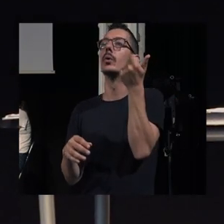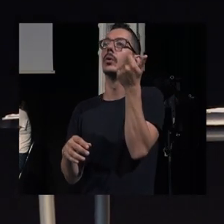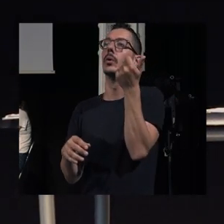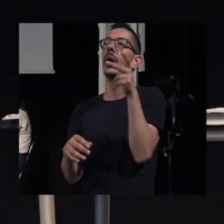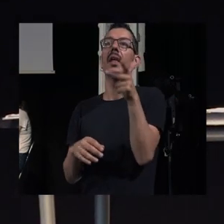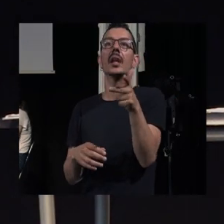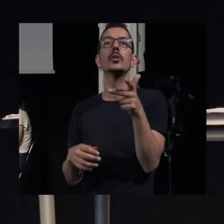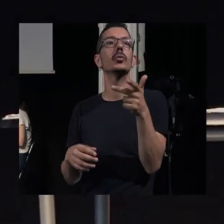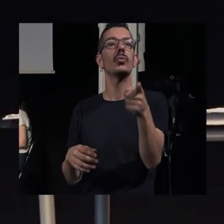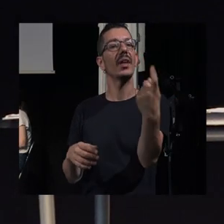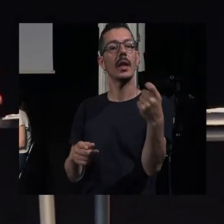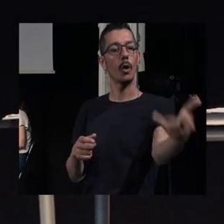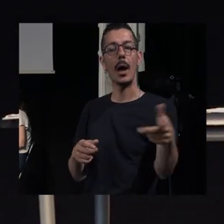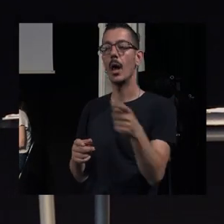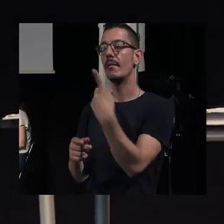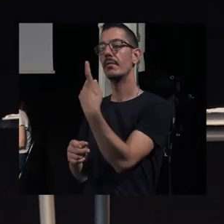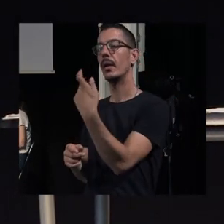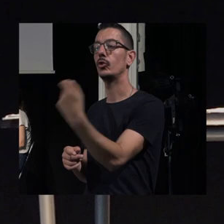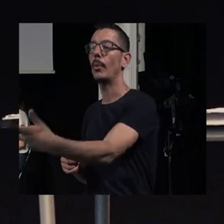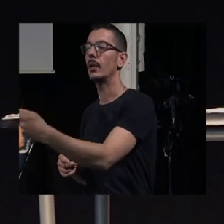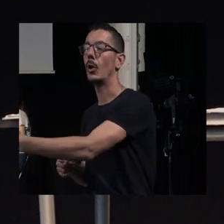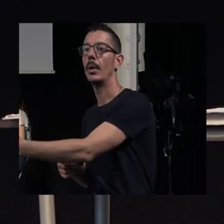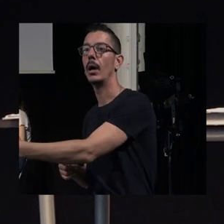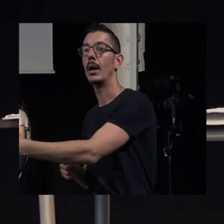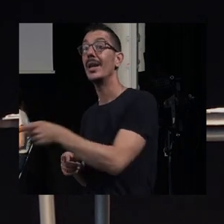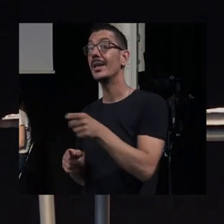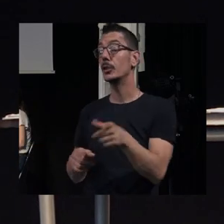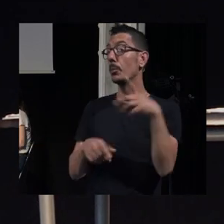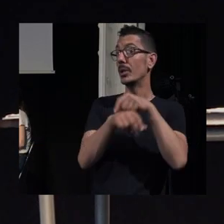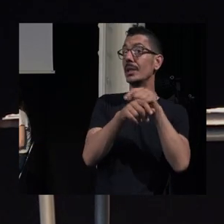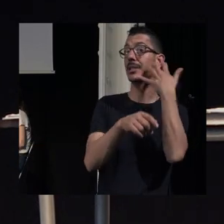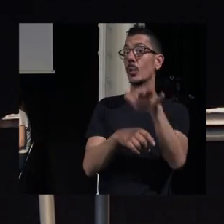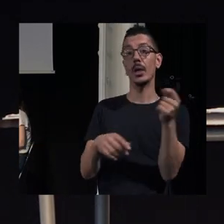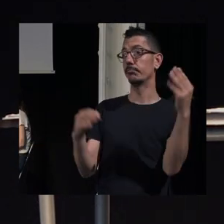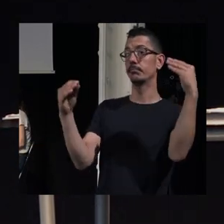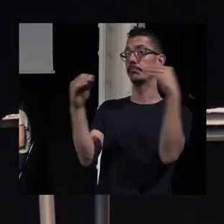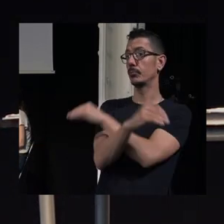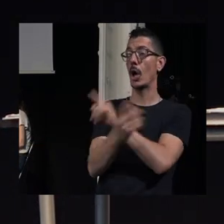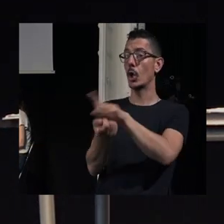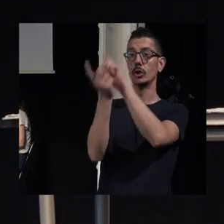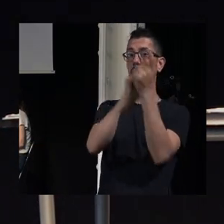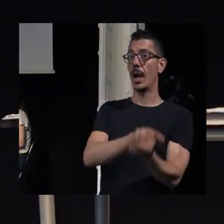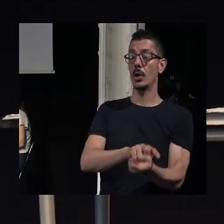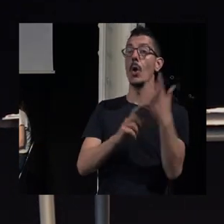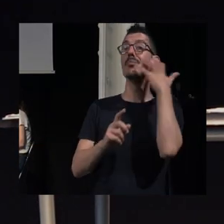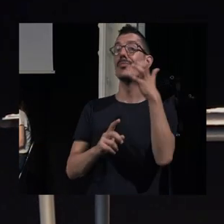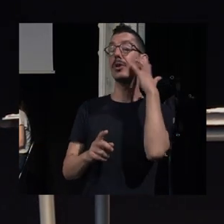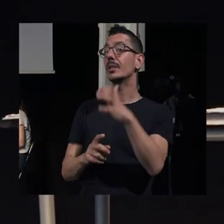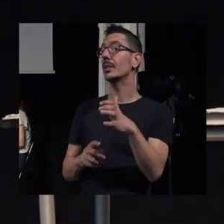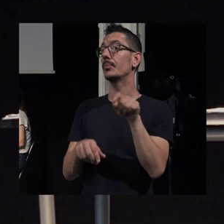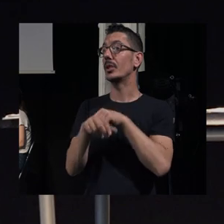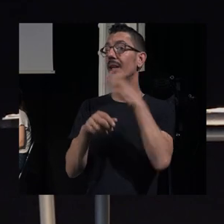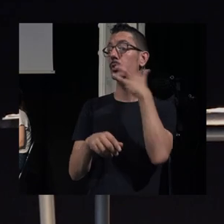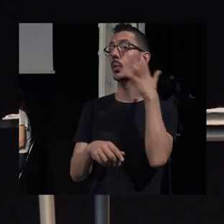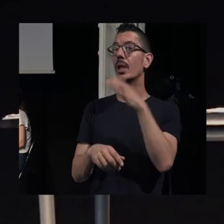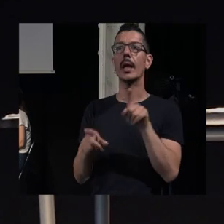de repartir derechos. Y es todo lo contrario de lo que es las políticas queer, que es un continuo cuestionamiento